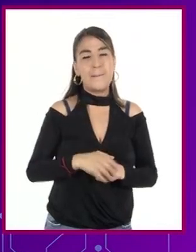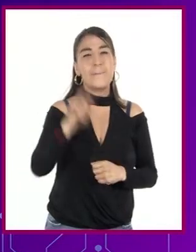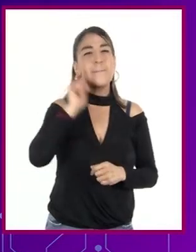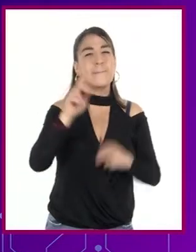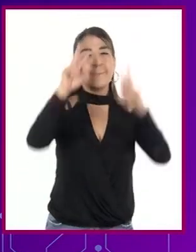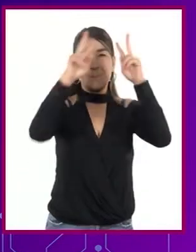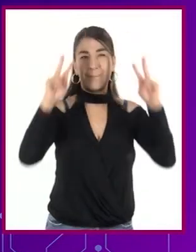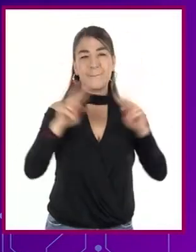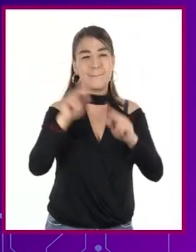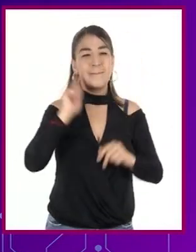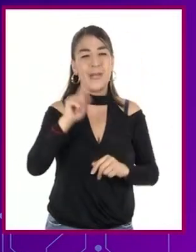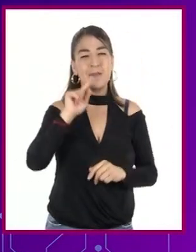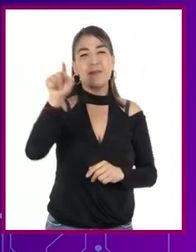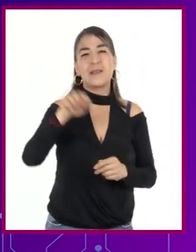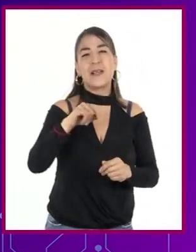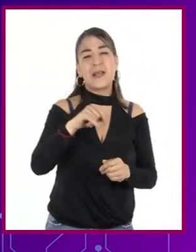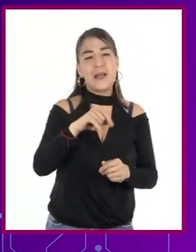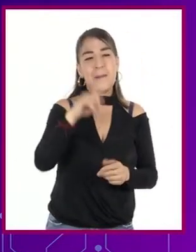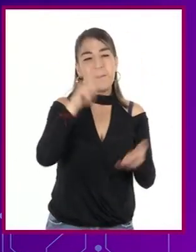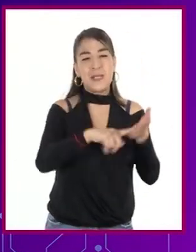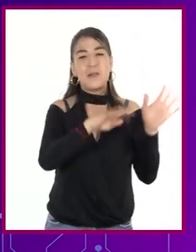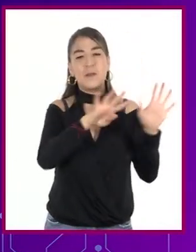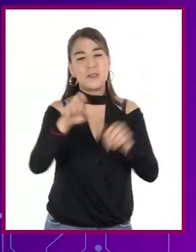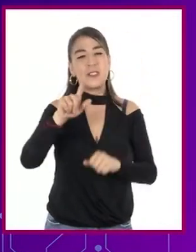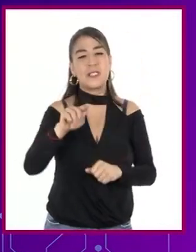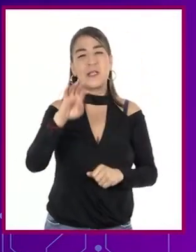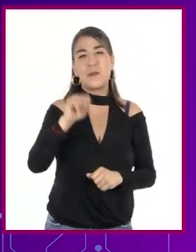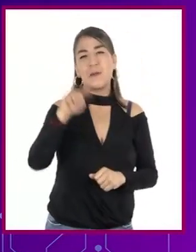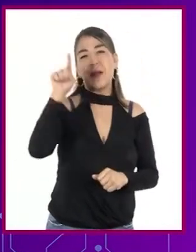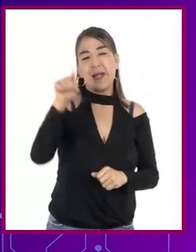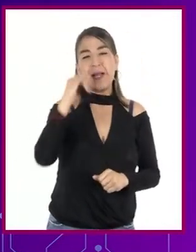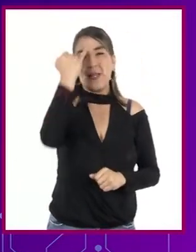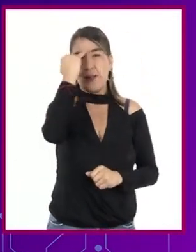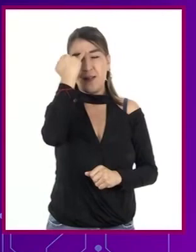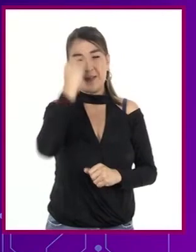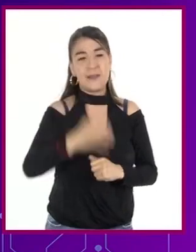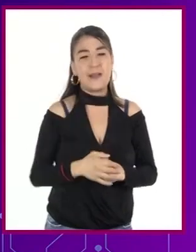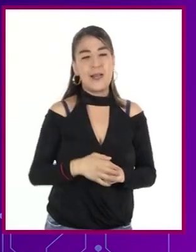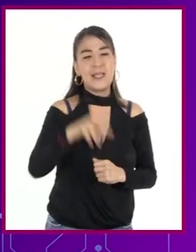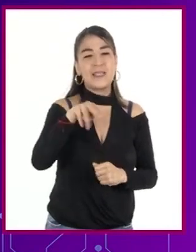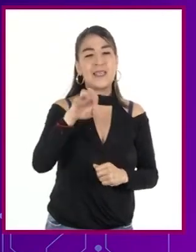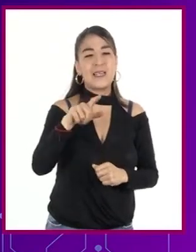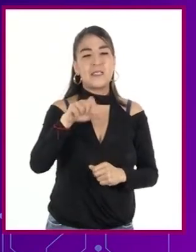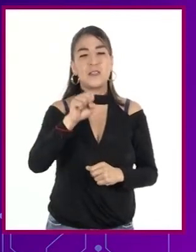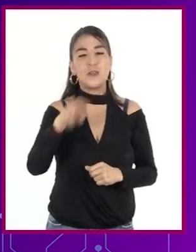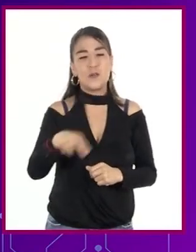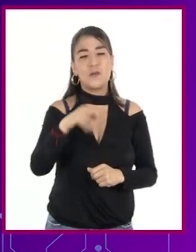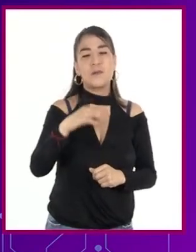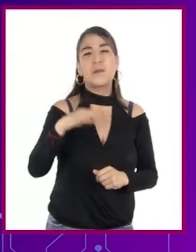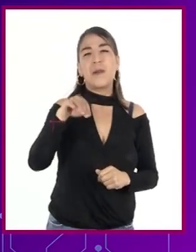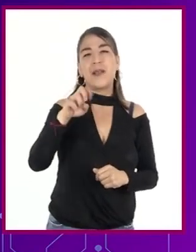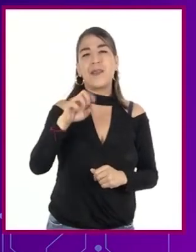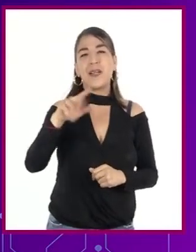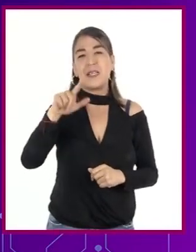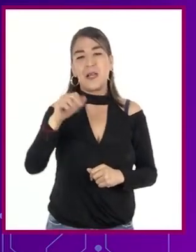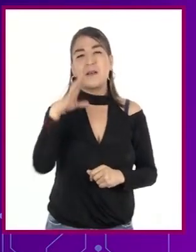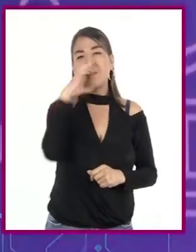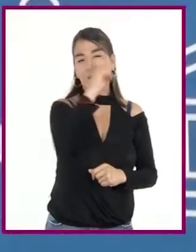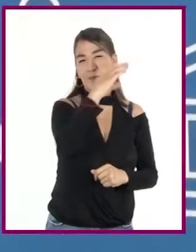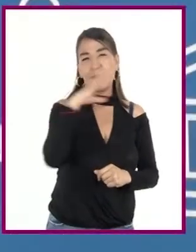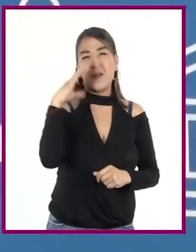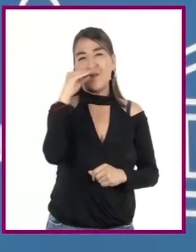Calcuta, en 1979, India. Nelson Mandela, en 1993,